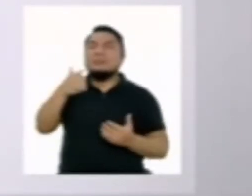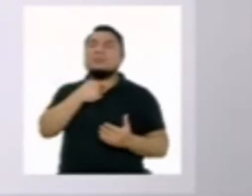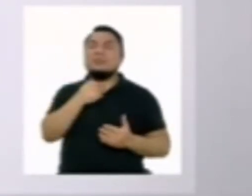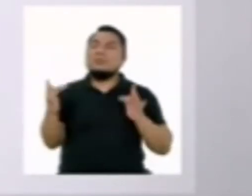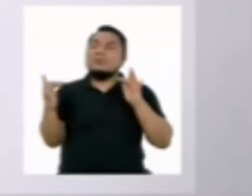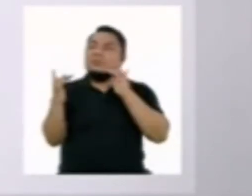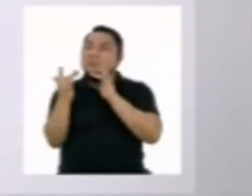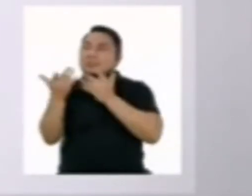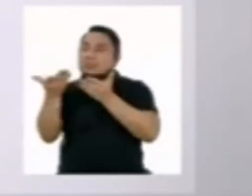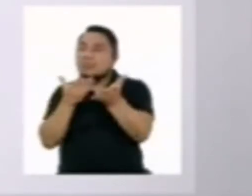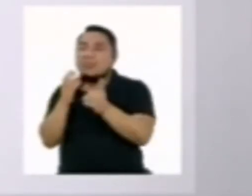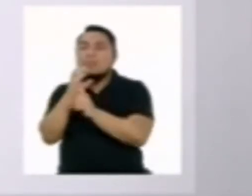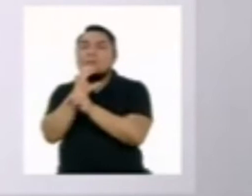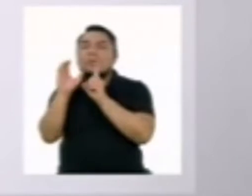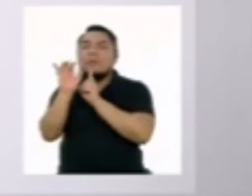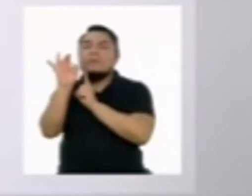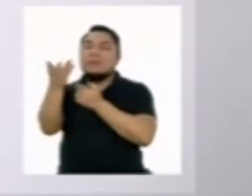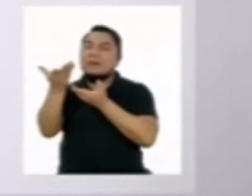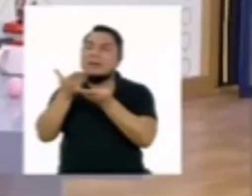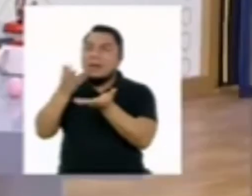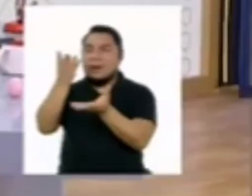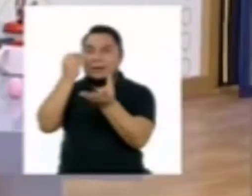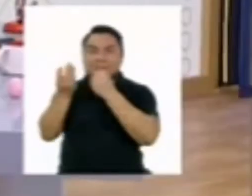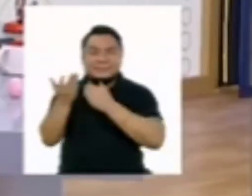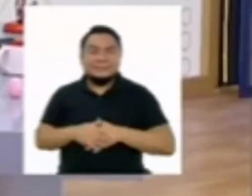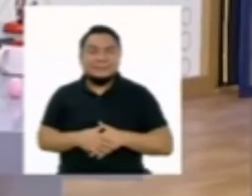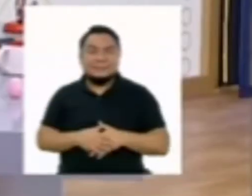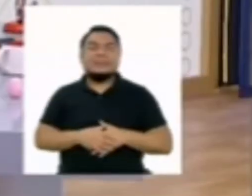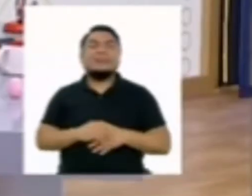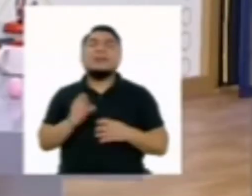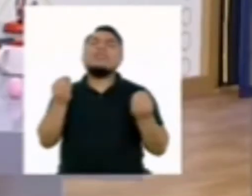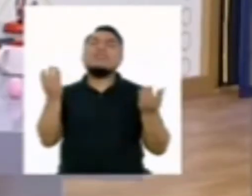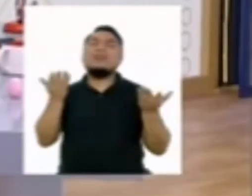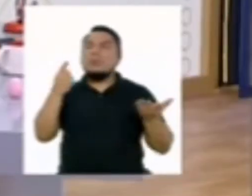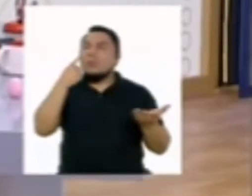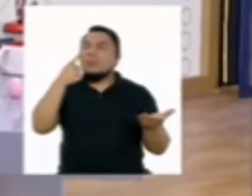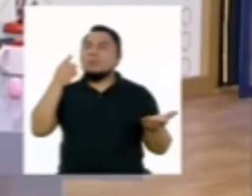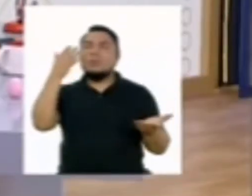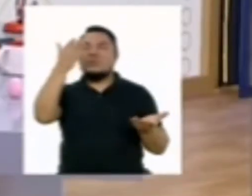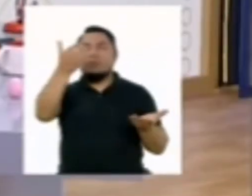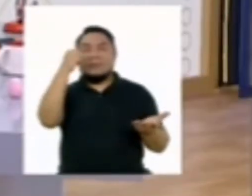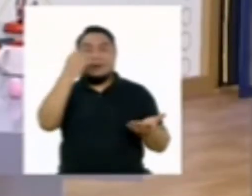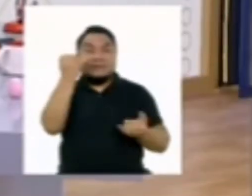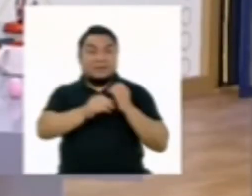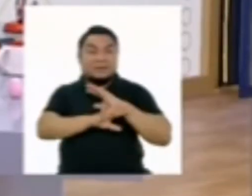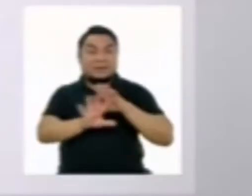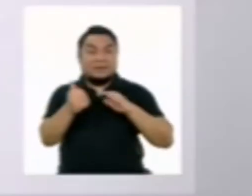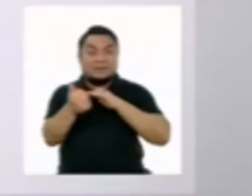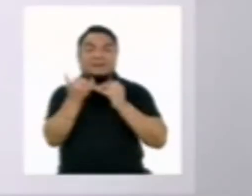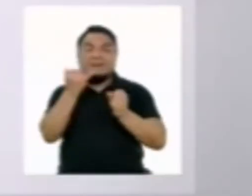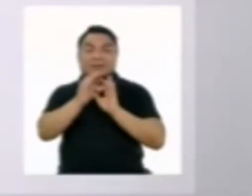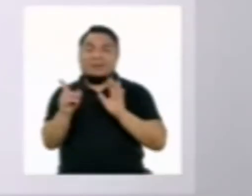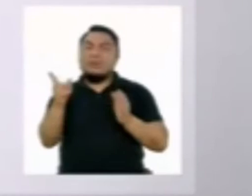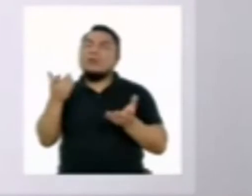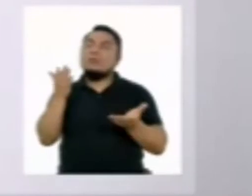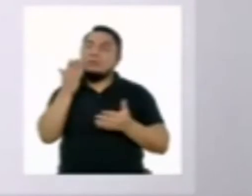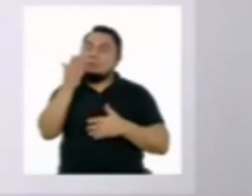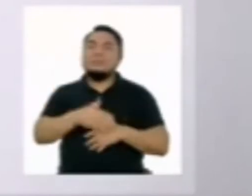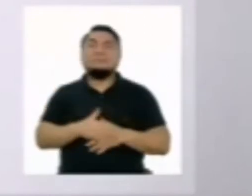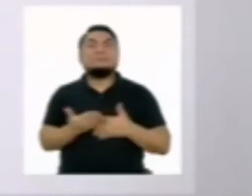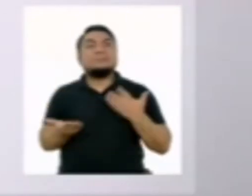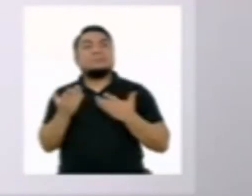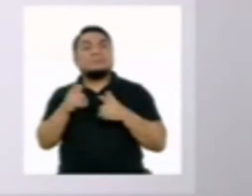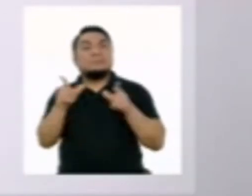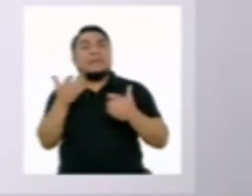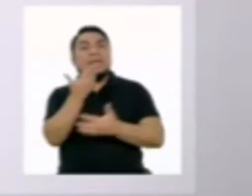con otras culturas y con distintos entornos naturales. ¿Y a dónde le gustaría viajar cuando hayamos superado la pandemia? Quizás a algún